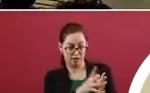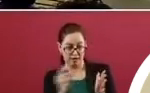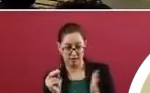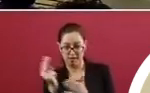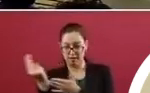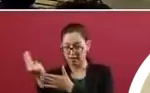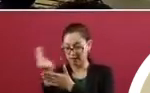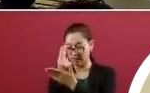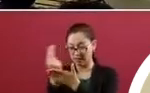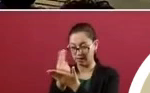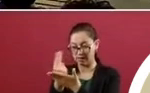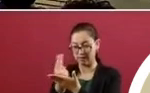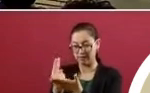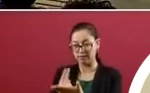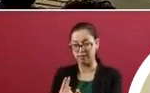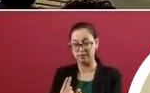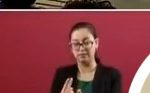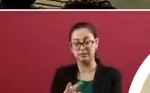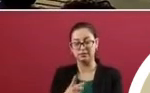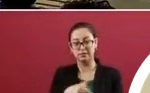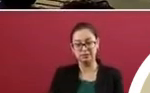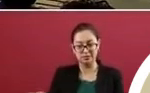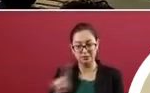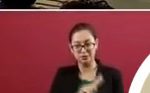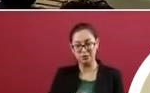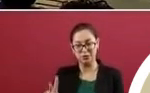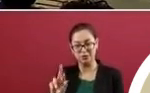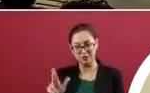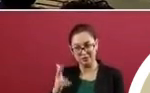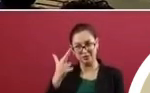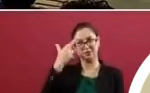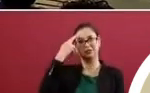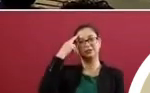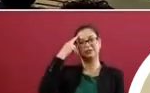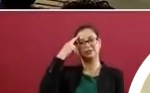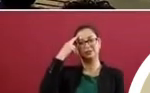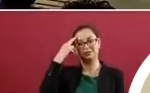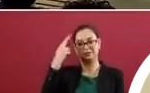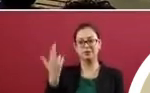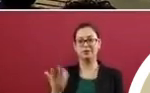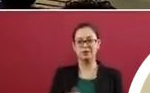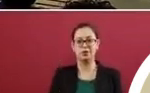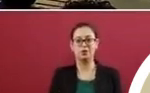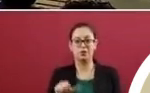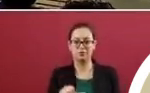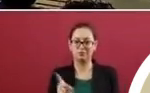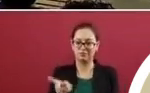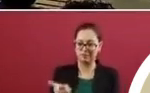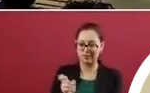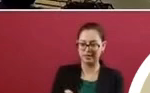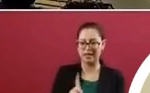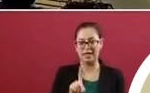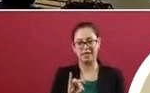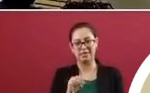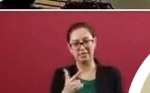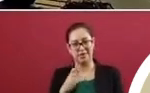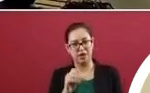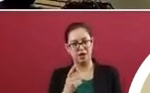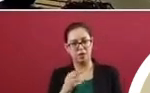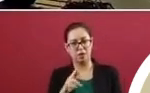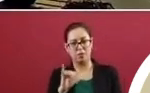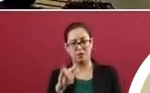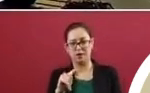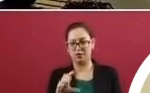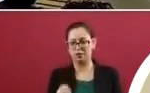por falta de claridad en la contratación de los proveedores. Y aquí estamos hablando que no serían solamente